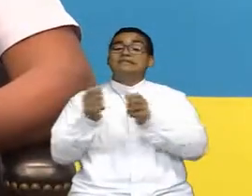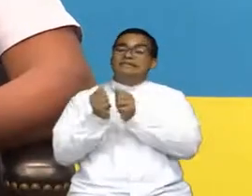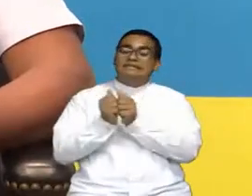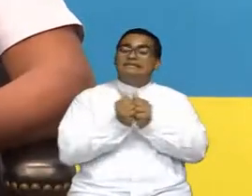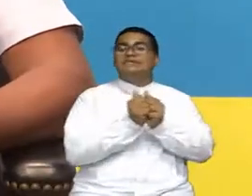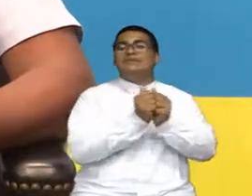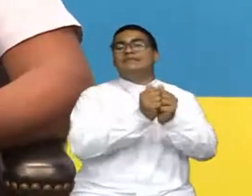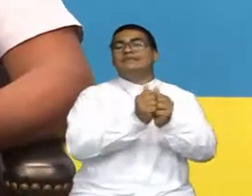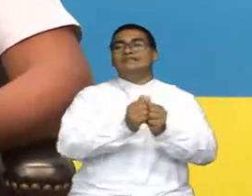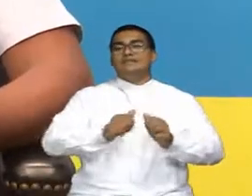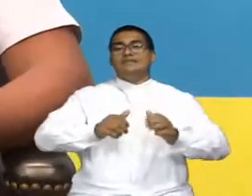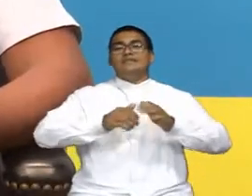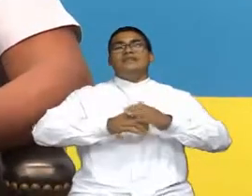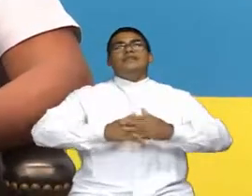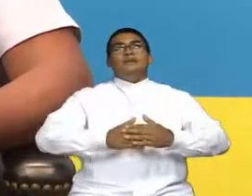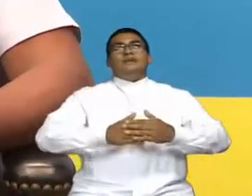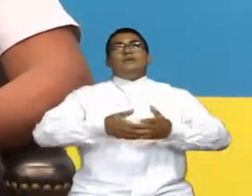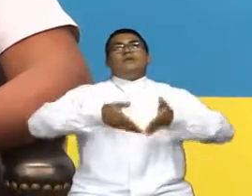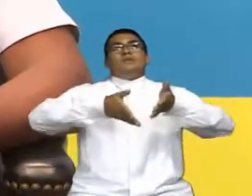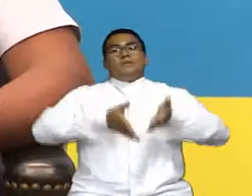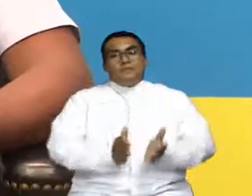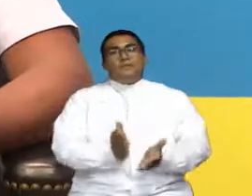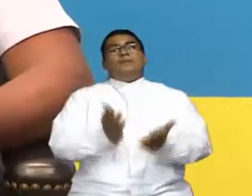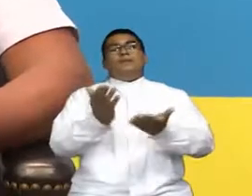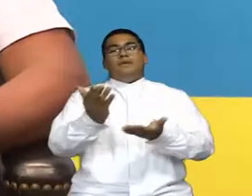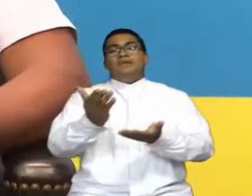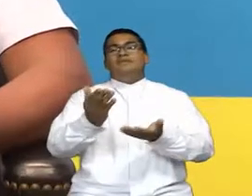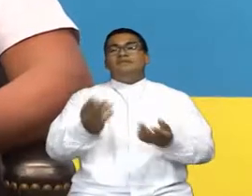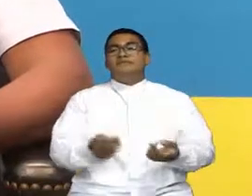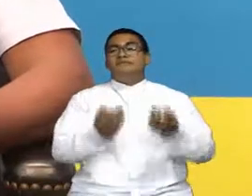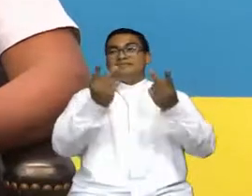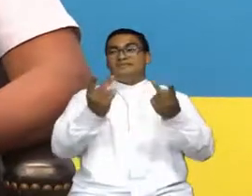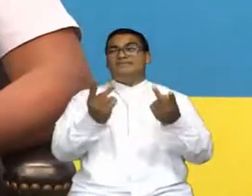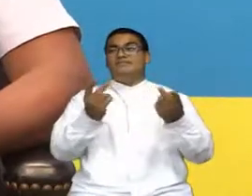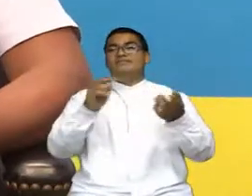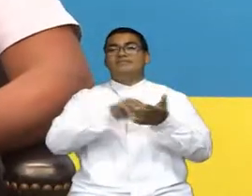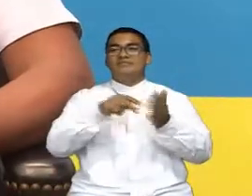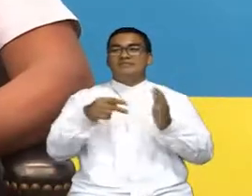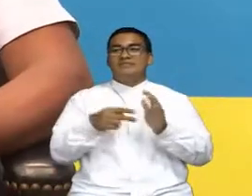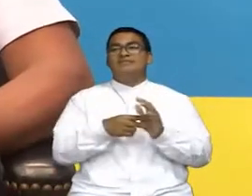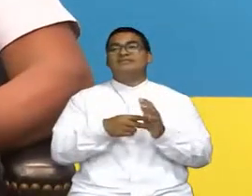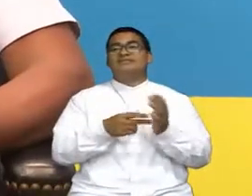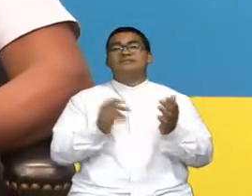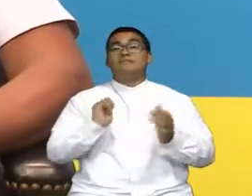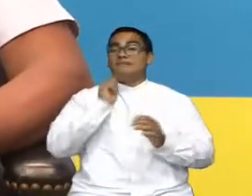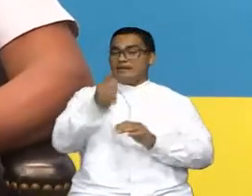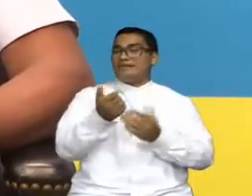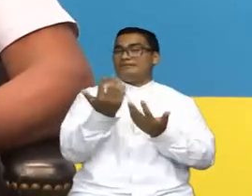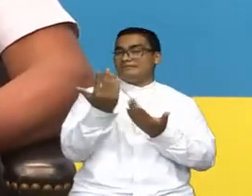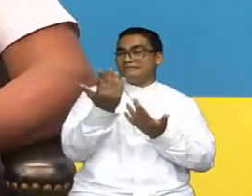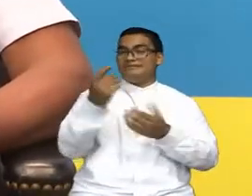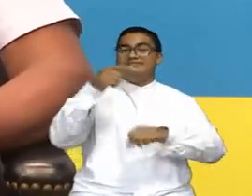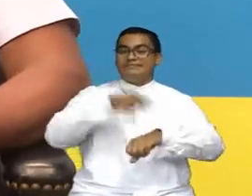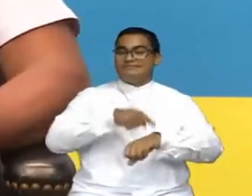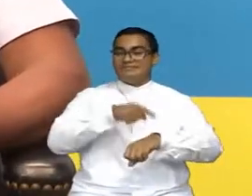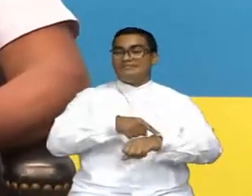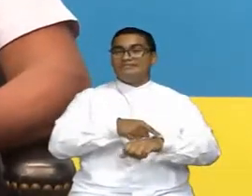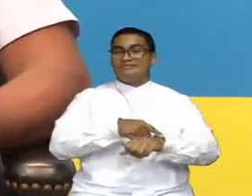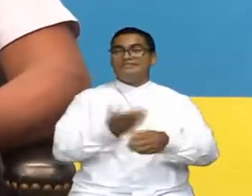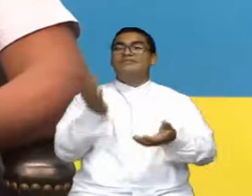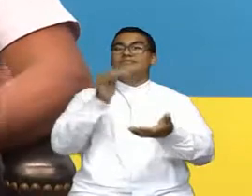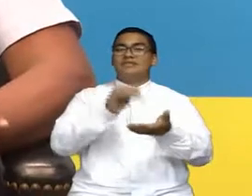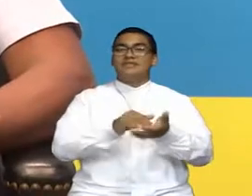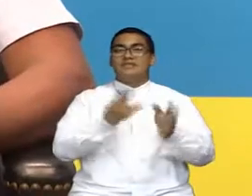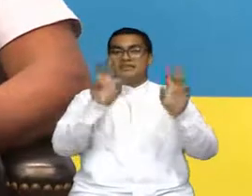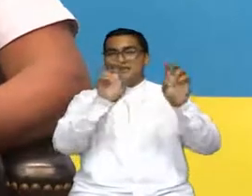acompañar en ese momento importante de su vida, como es dar a luz. Así que mañana lo esperamos a esta hora para